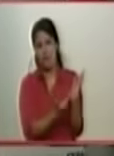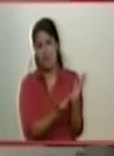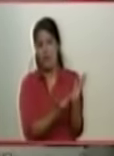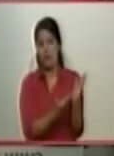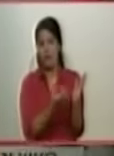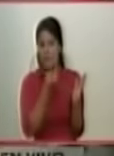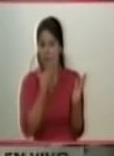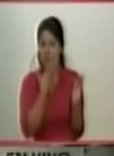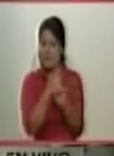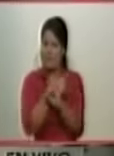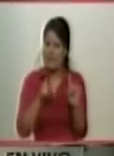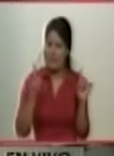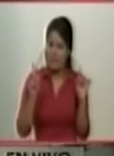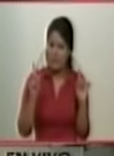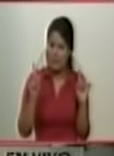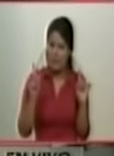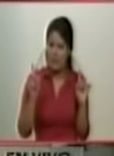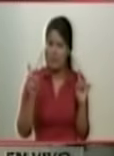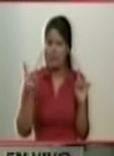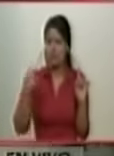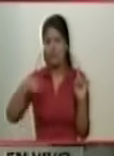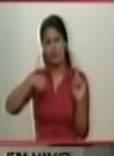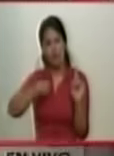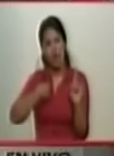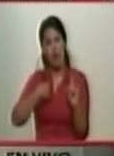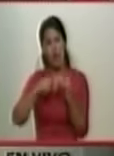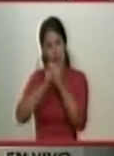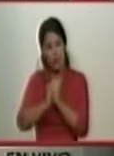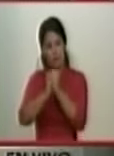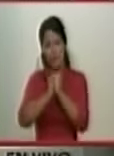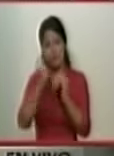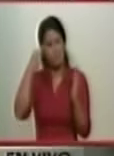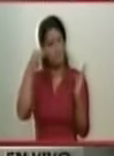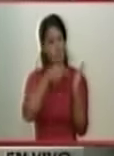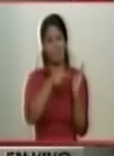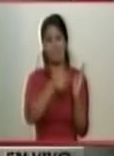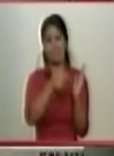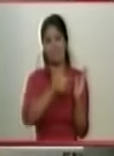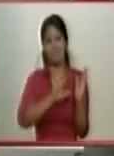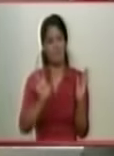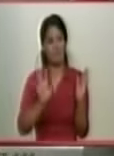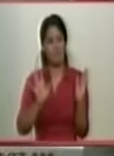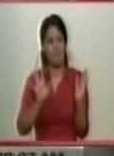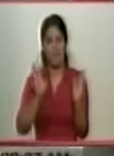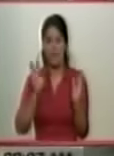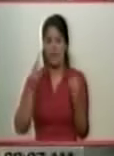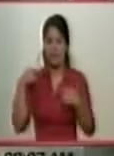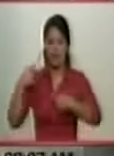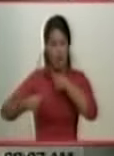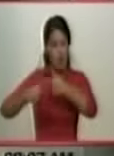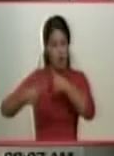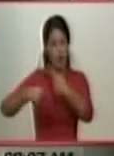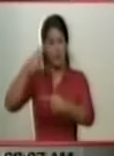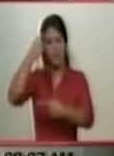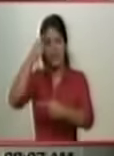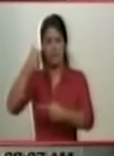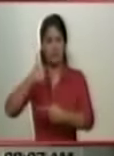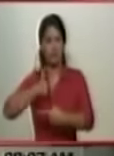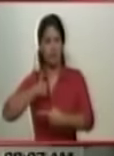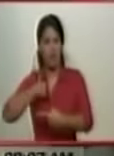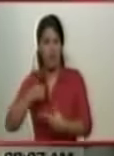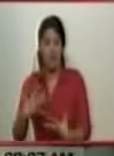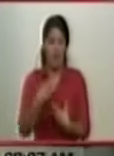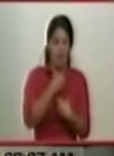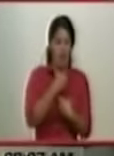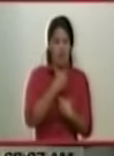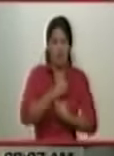sé, este ha sido el motivo de mi oración en el día de hoy. Cada día esta vida me pertenece menos. Ya lo